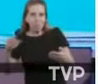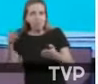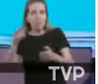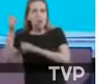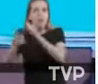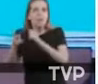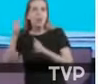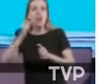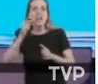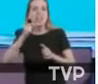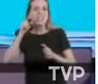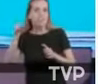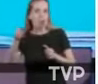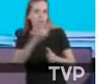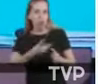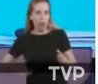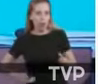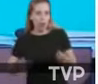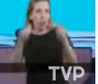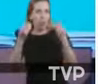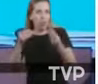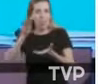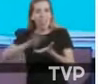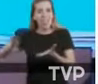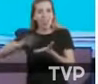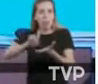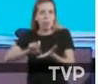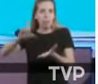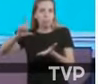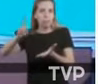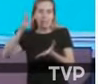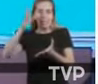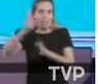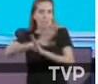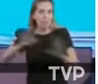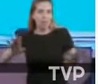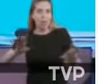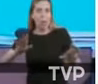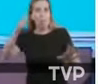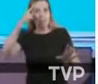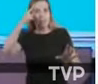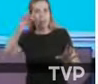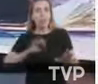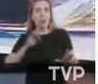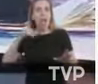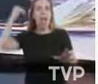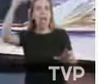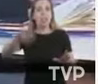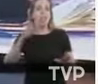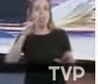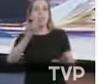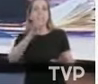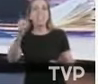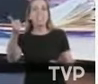Kicillof, por lo que es el tamaño de esta deuda y lo que implica a partir del año 2026. En un mundo